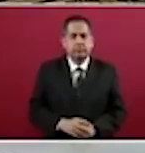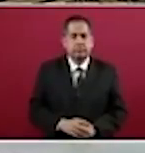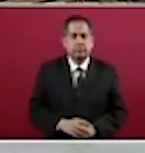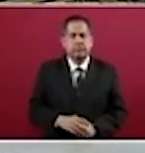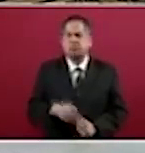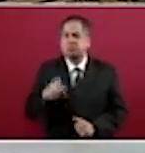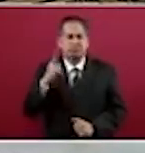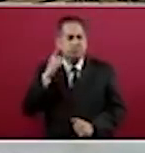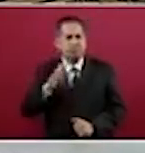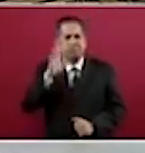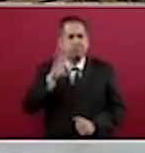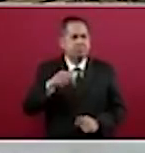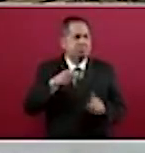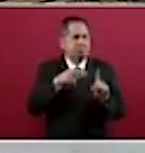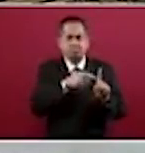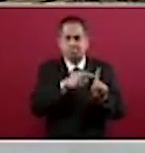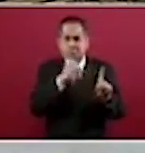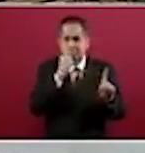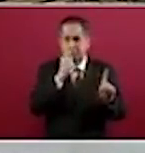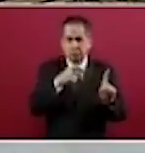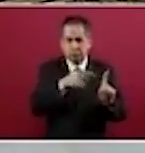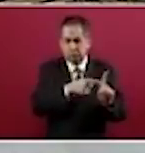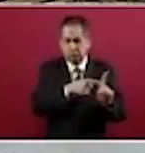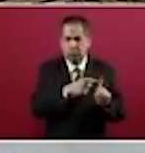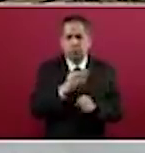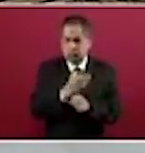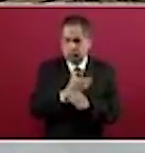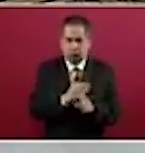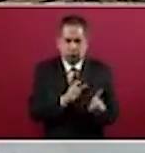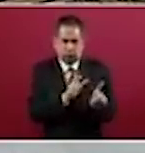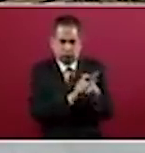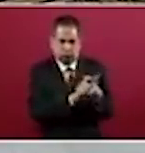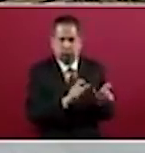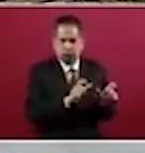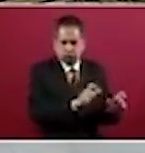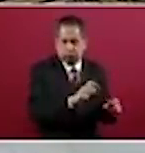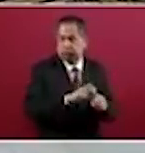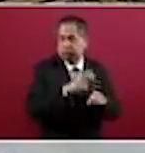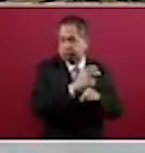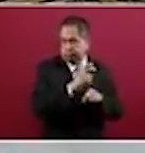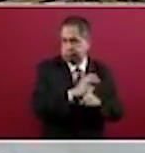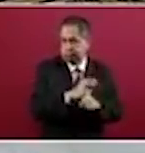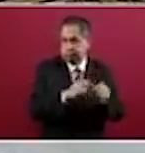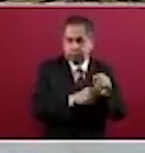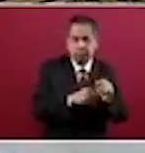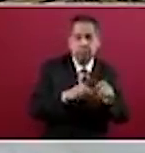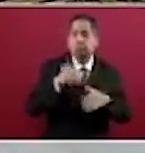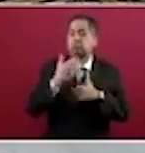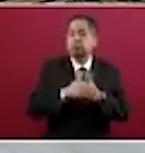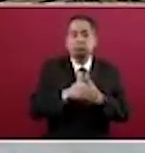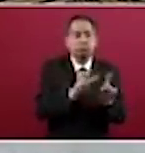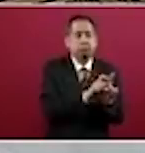De baja por motivos de austeridad. O sea, él tiene protección ahora, está en Estados Unidos, pero se la van a quitar